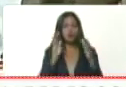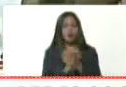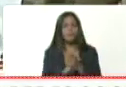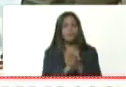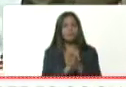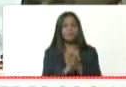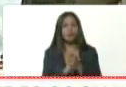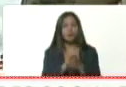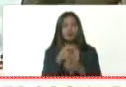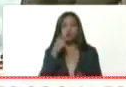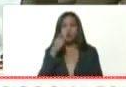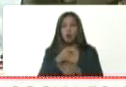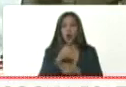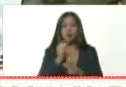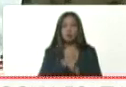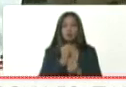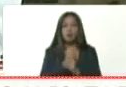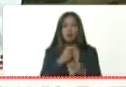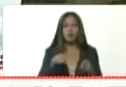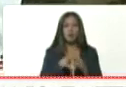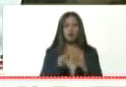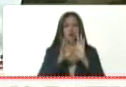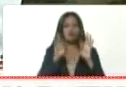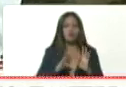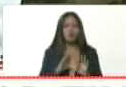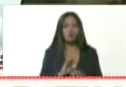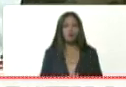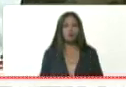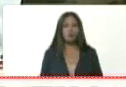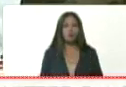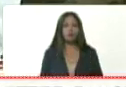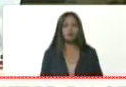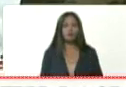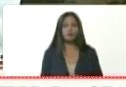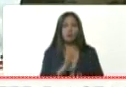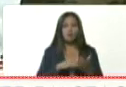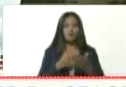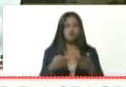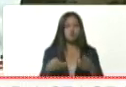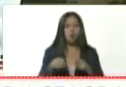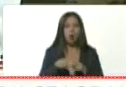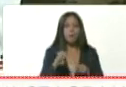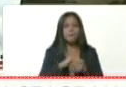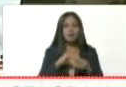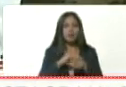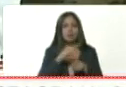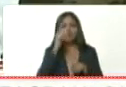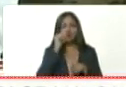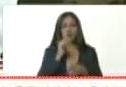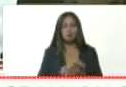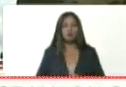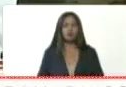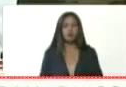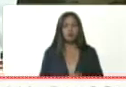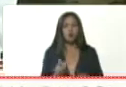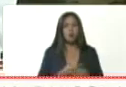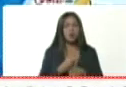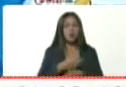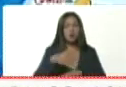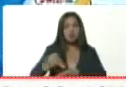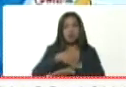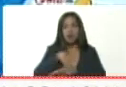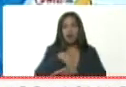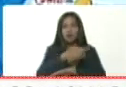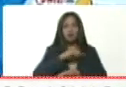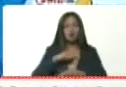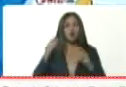esto es una orden de trabajo agenda de trabajo de los ministros gobierno de calle para